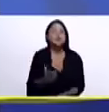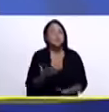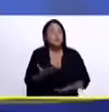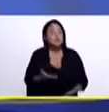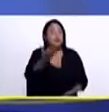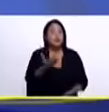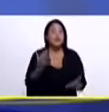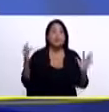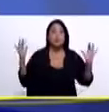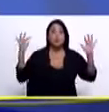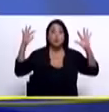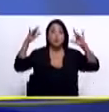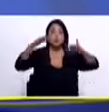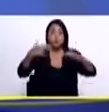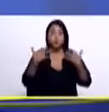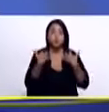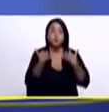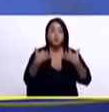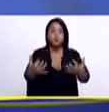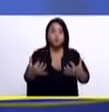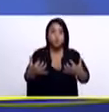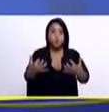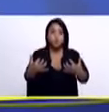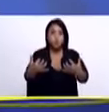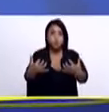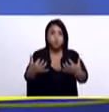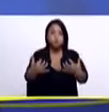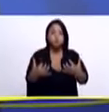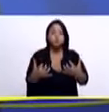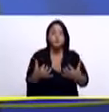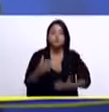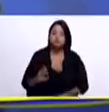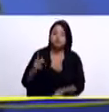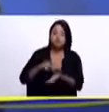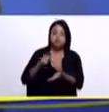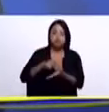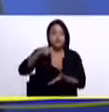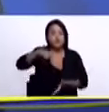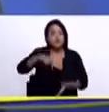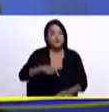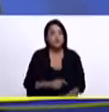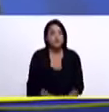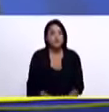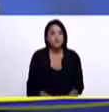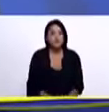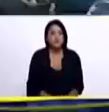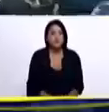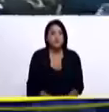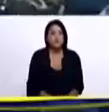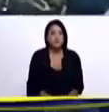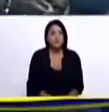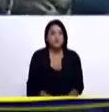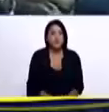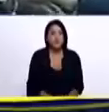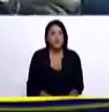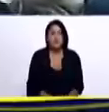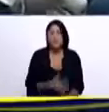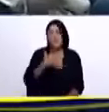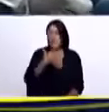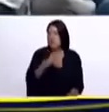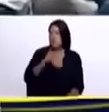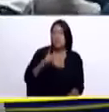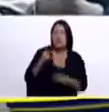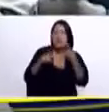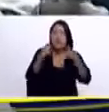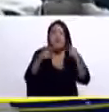tan variada la presencia de quienes estamos hoy aquí, que dejamos de lado nuestros ropajes